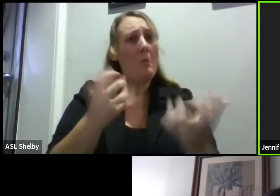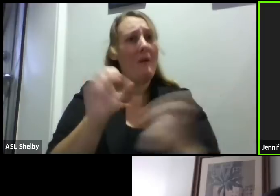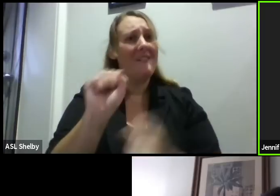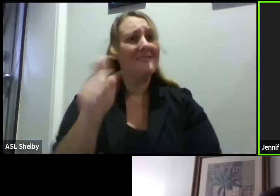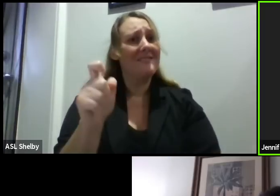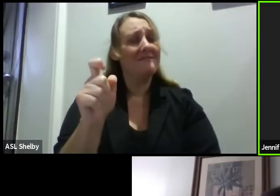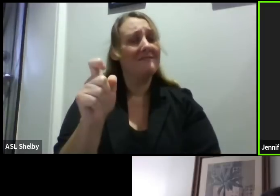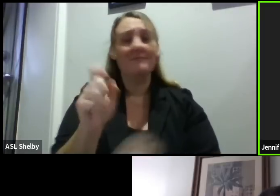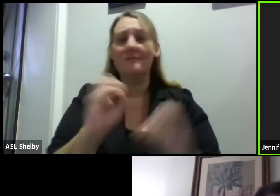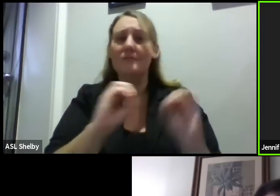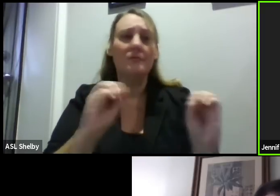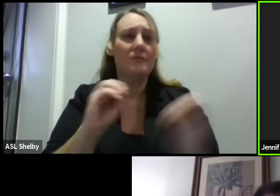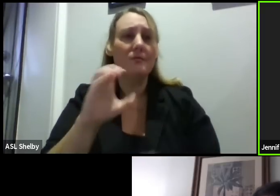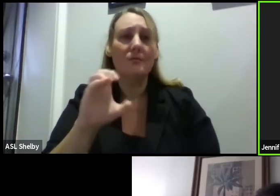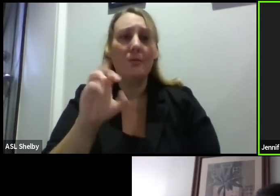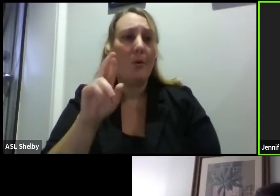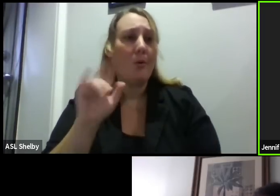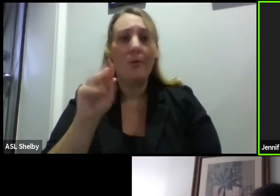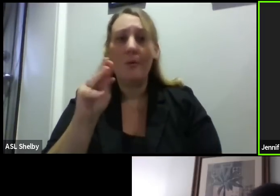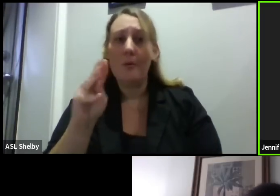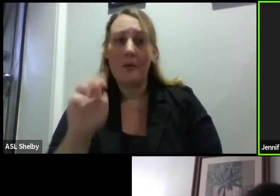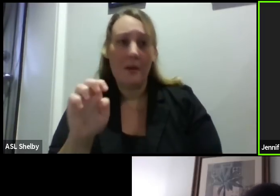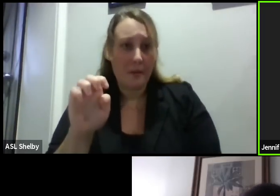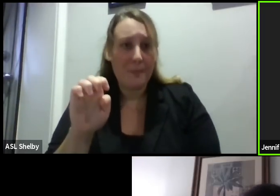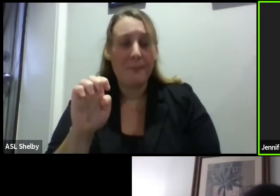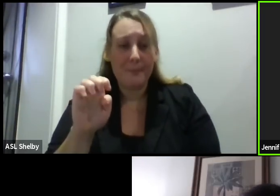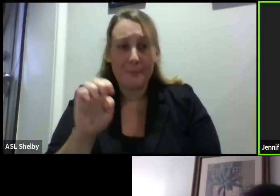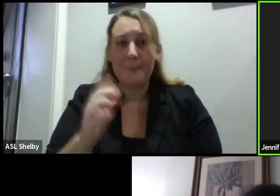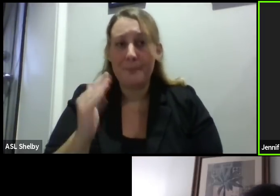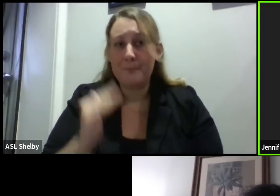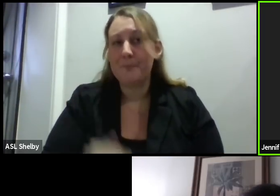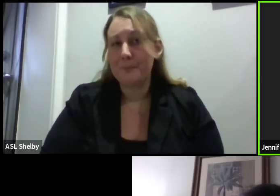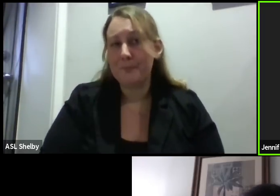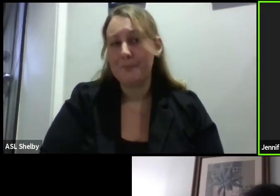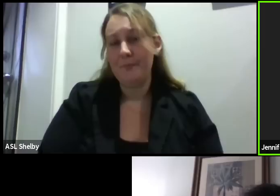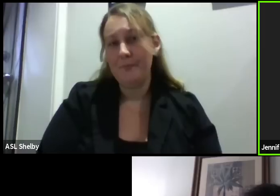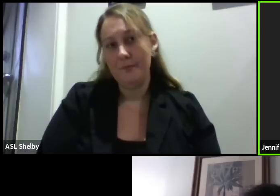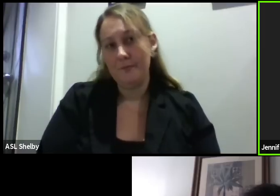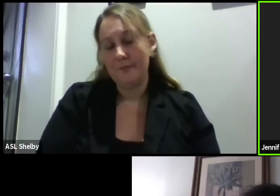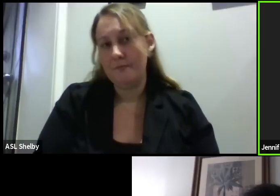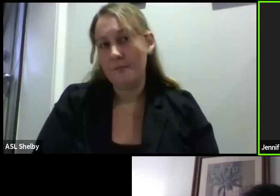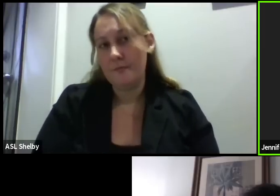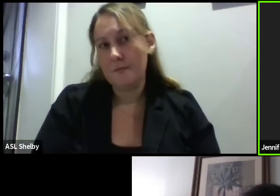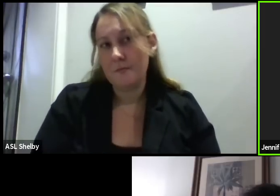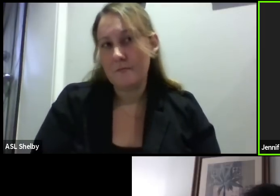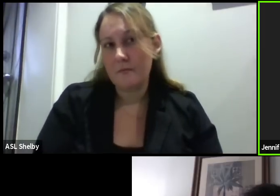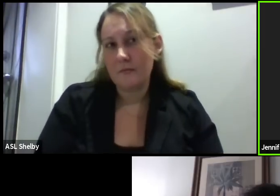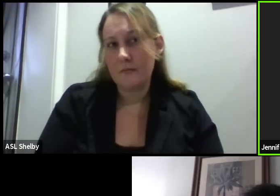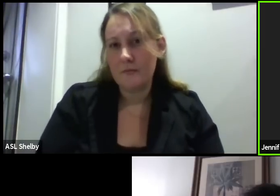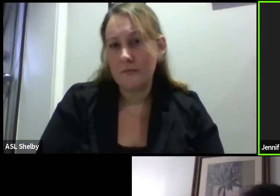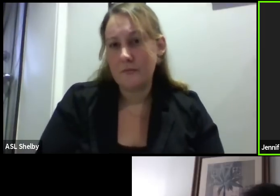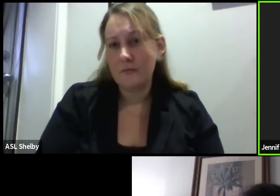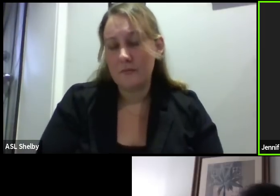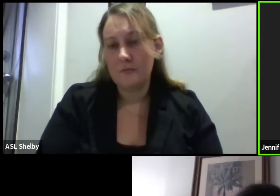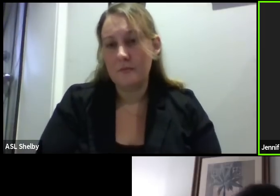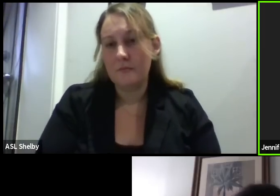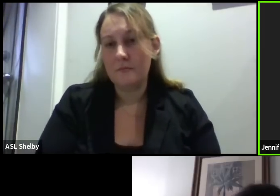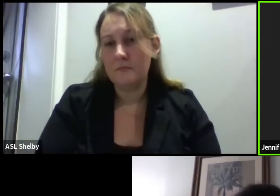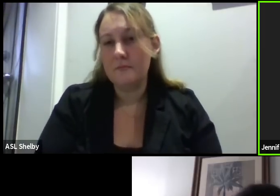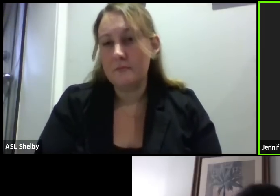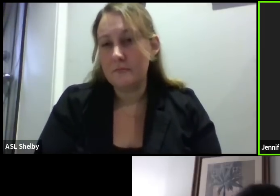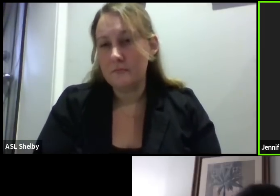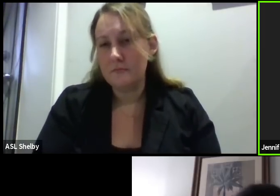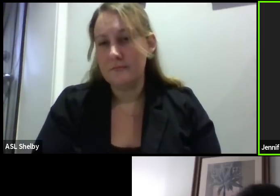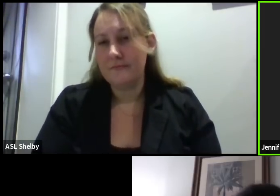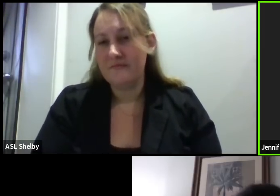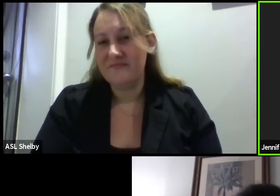De igual manera que nuestra comunidad afroamericana ha sido pisoteada y humillada por muchos años, de la